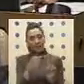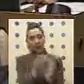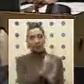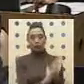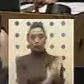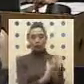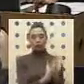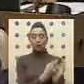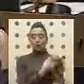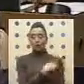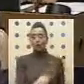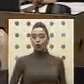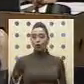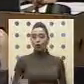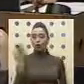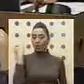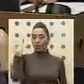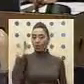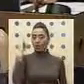diseñado por el gobierno anterior,